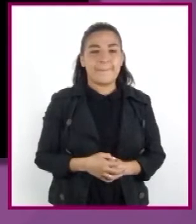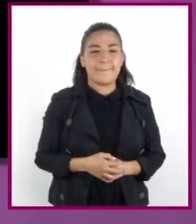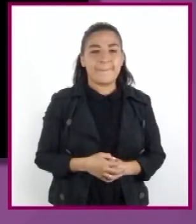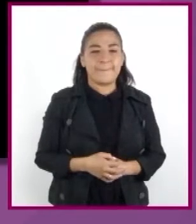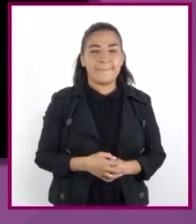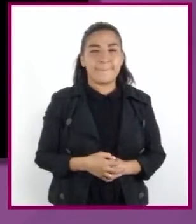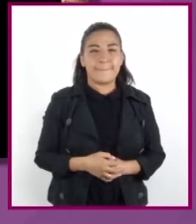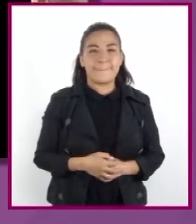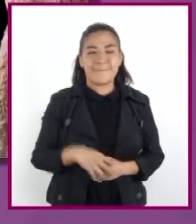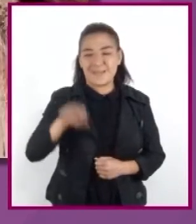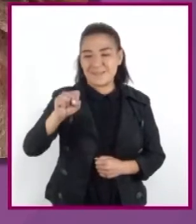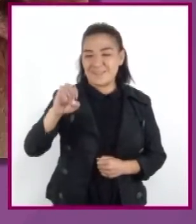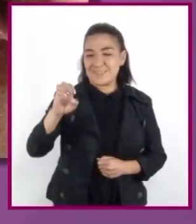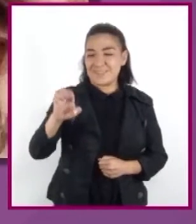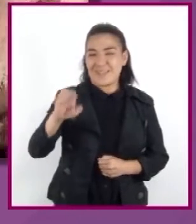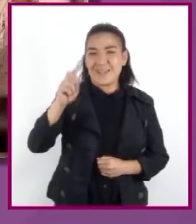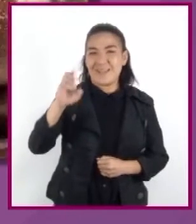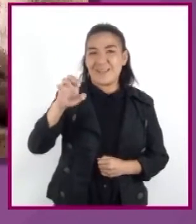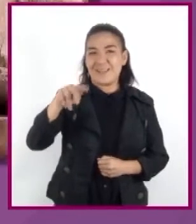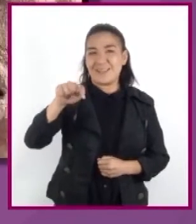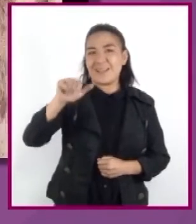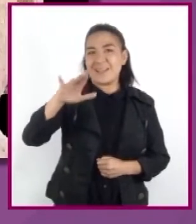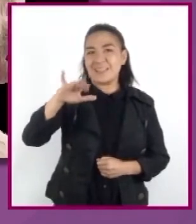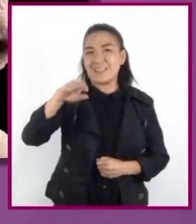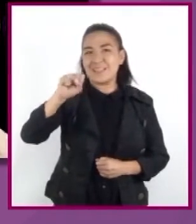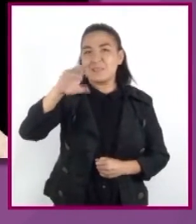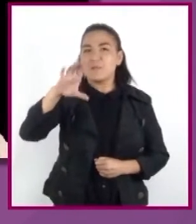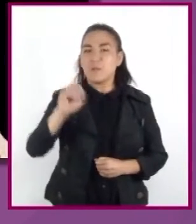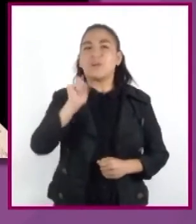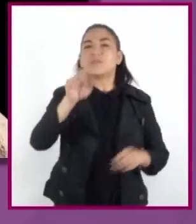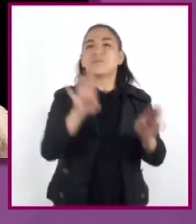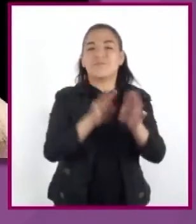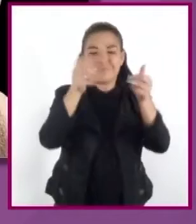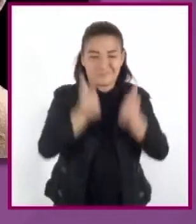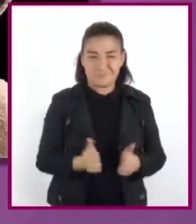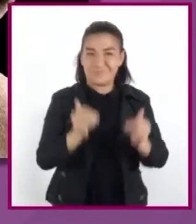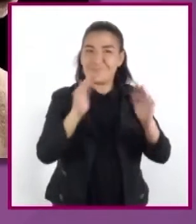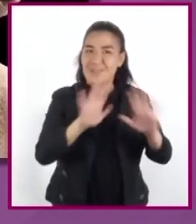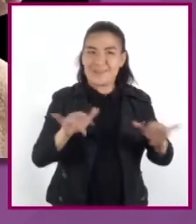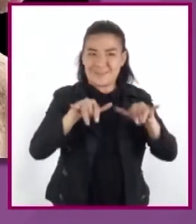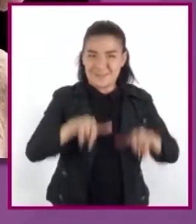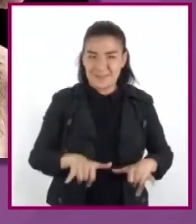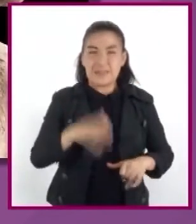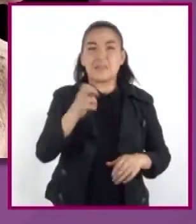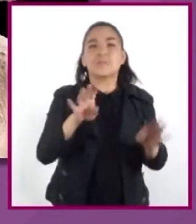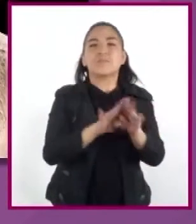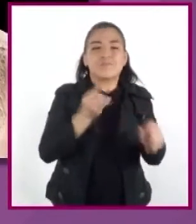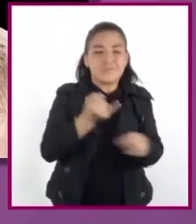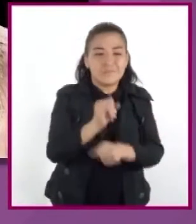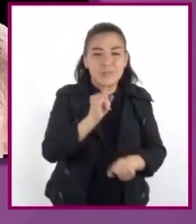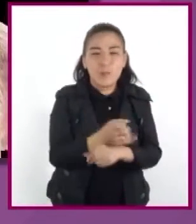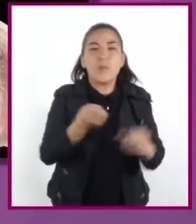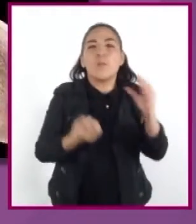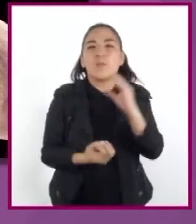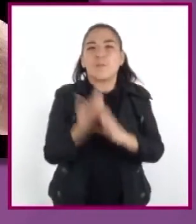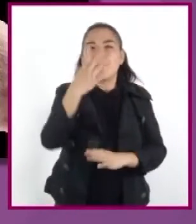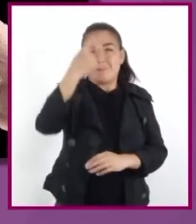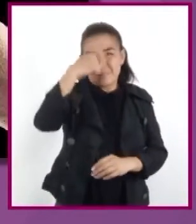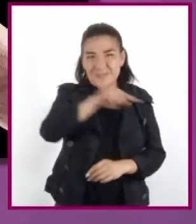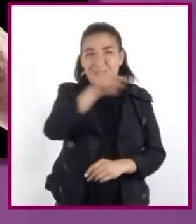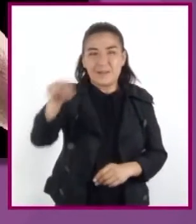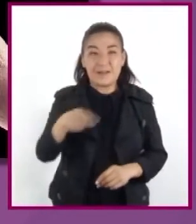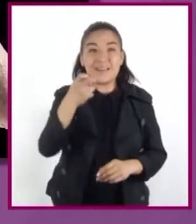El sedentarismo también trajo consigo el desarrollo de la cerámica. Para el 1700 antes de Cristo,